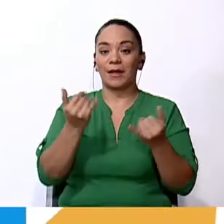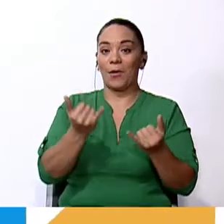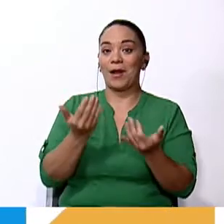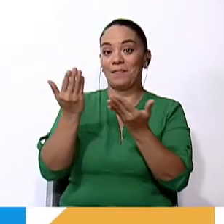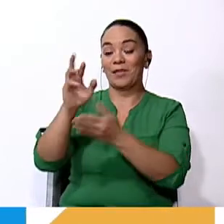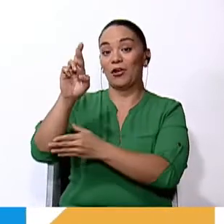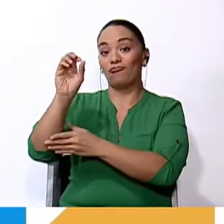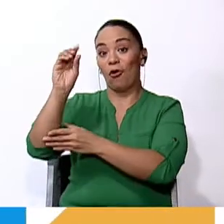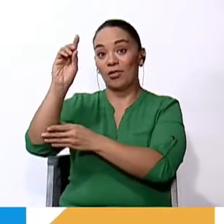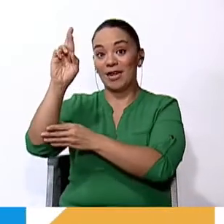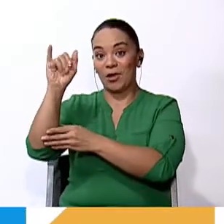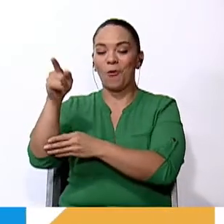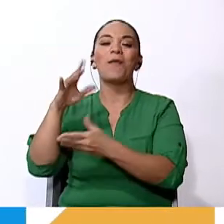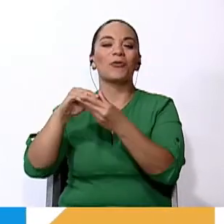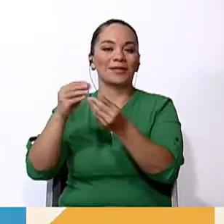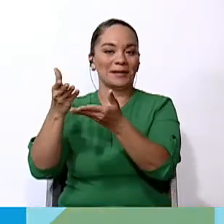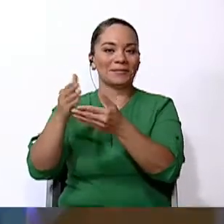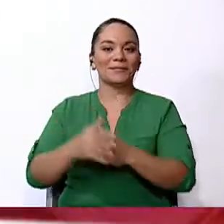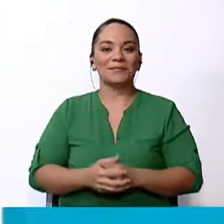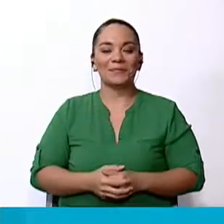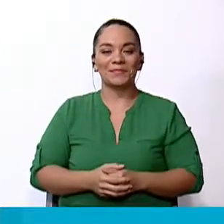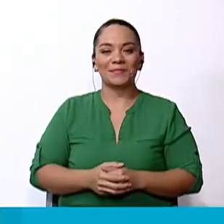les va a hablar un poquitito de lo mismo.